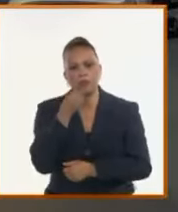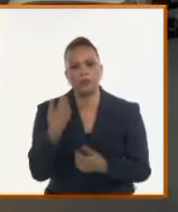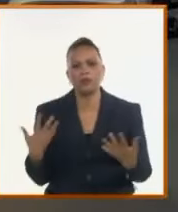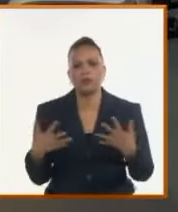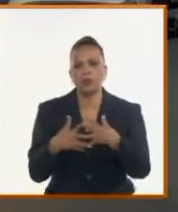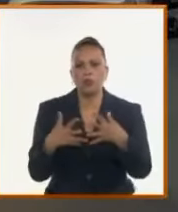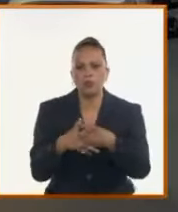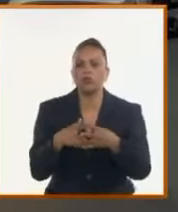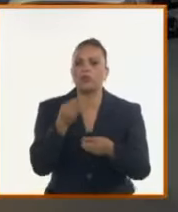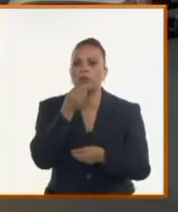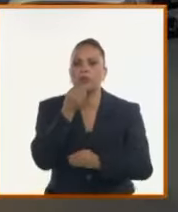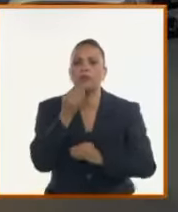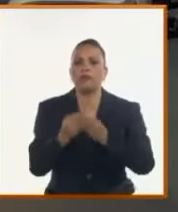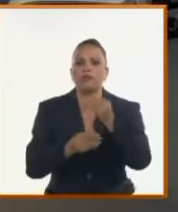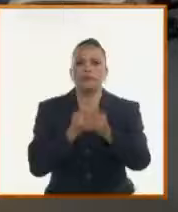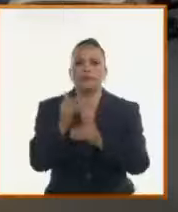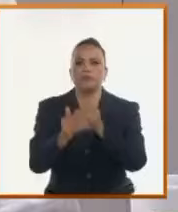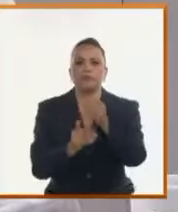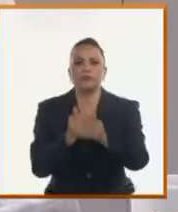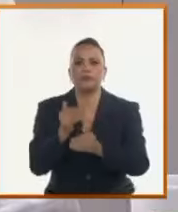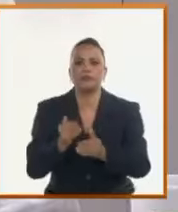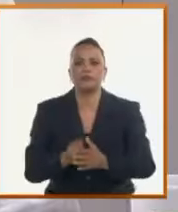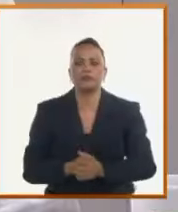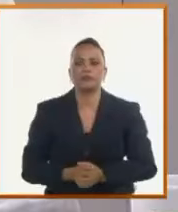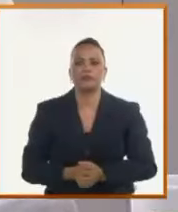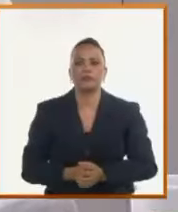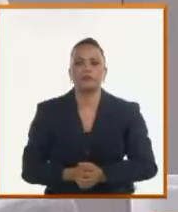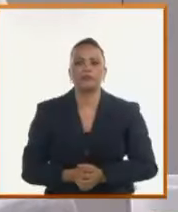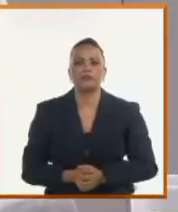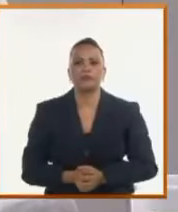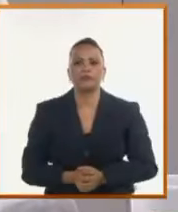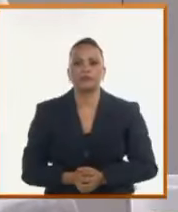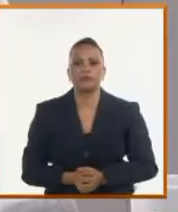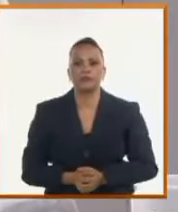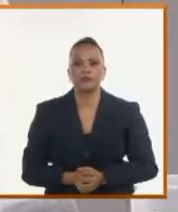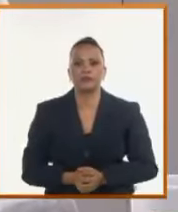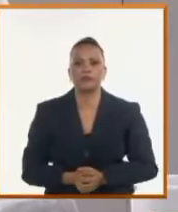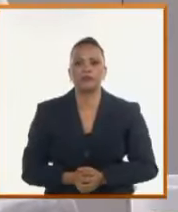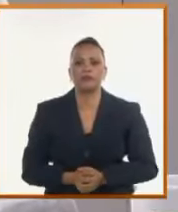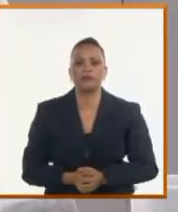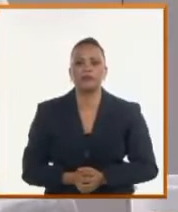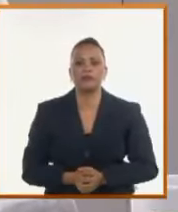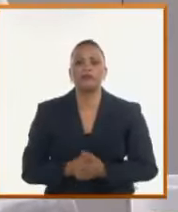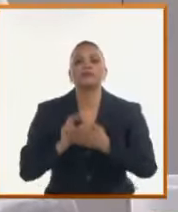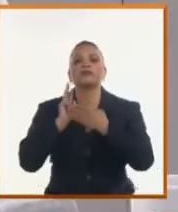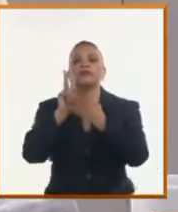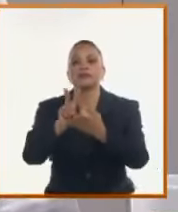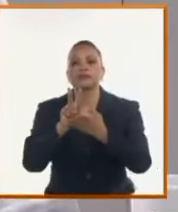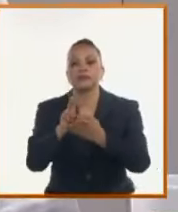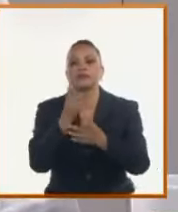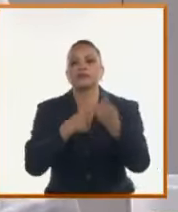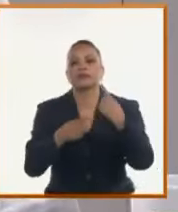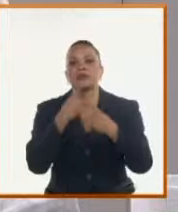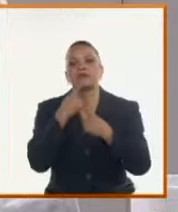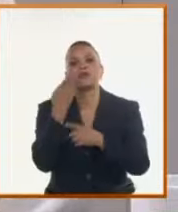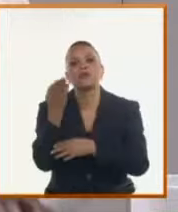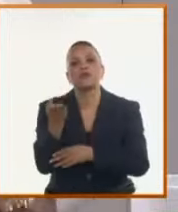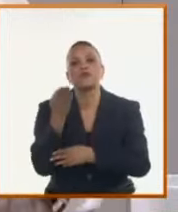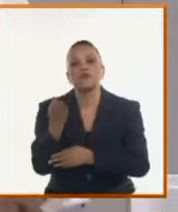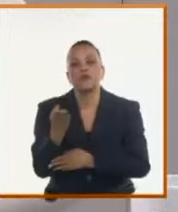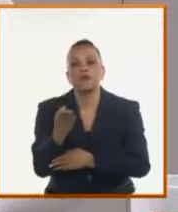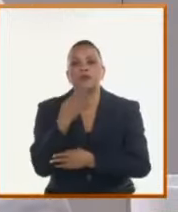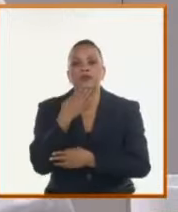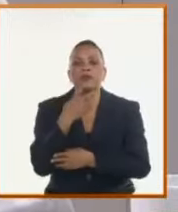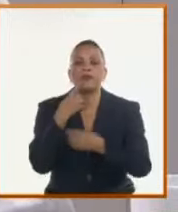recuperando paulatinamente estos servicios cada que nosotros hacemos una visita algunos territorios nos solicitan con mucha énfasis